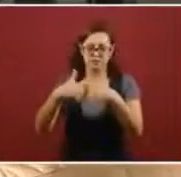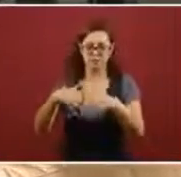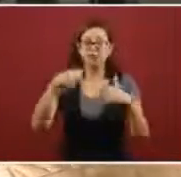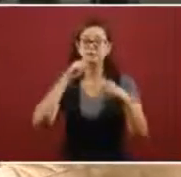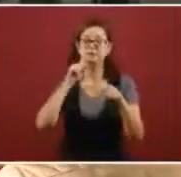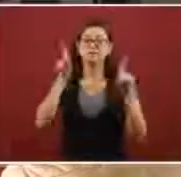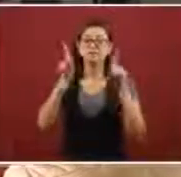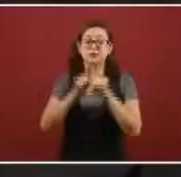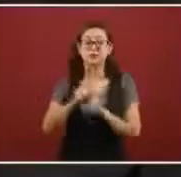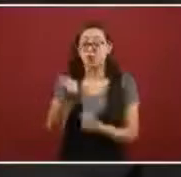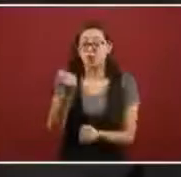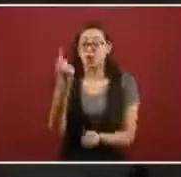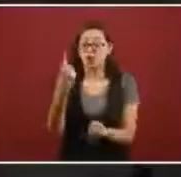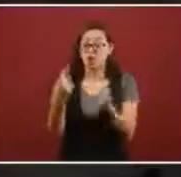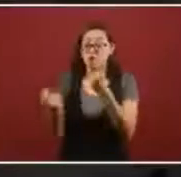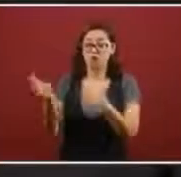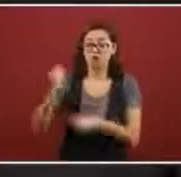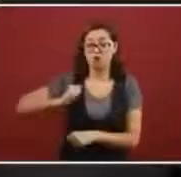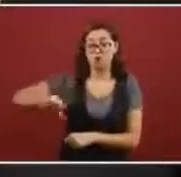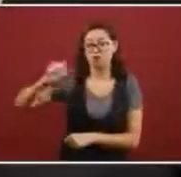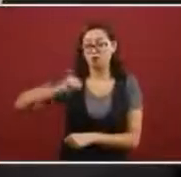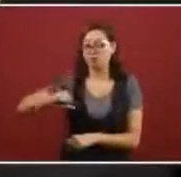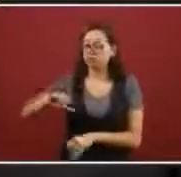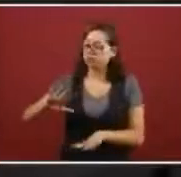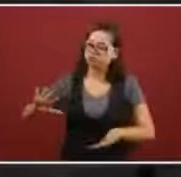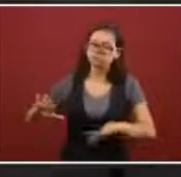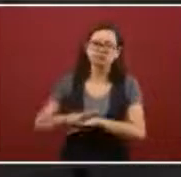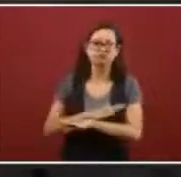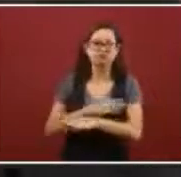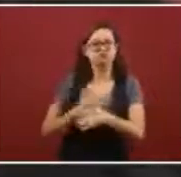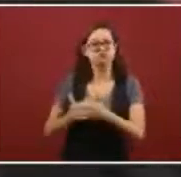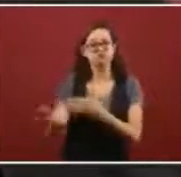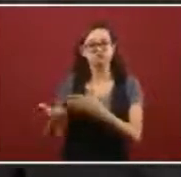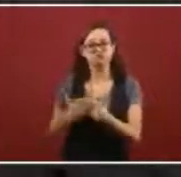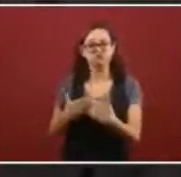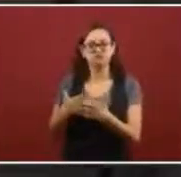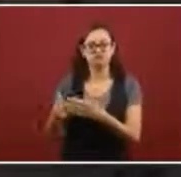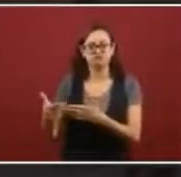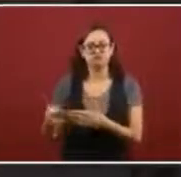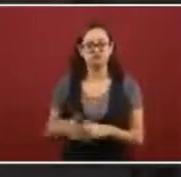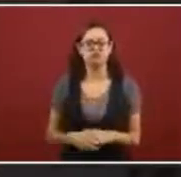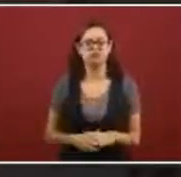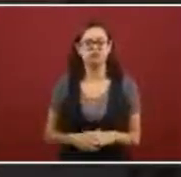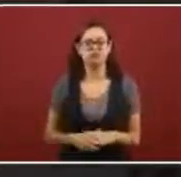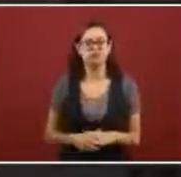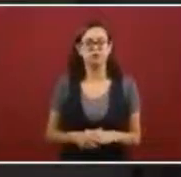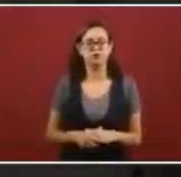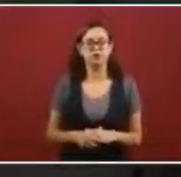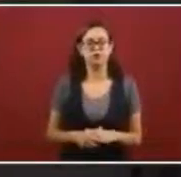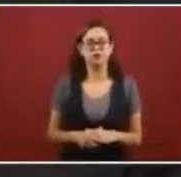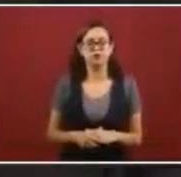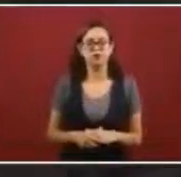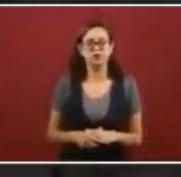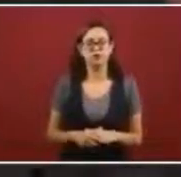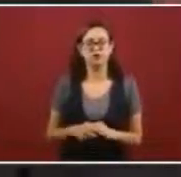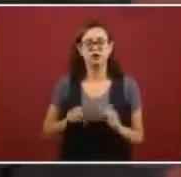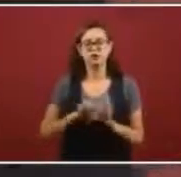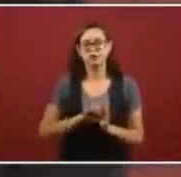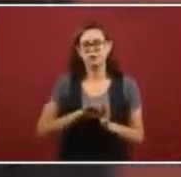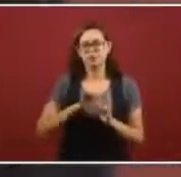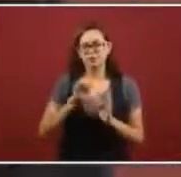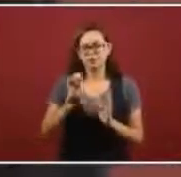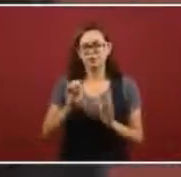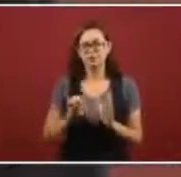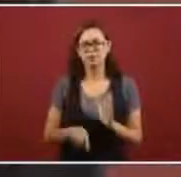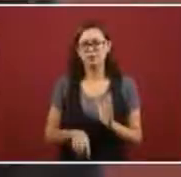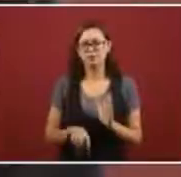modernizar el sistema. Por ejemplo, el ingeniero ha dado